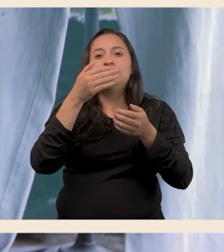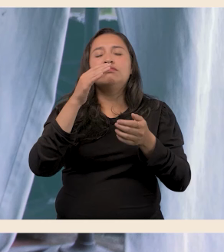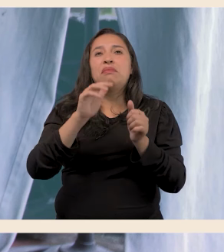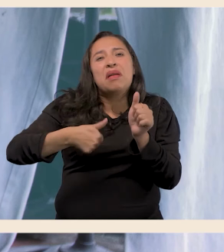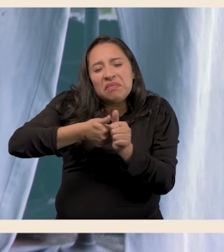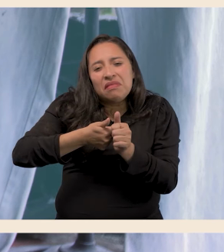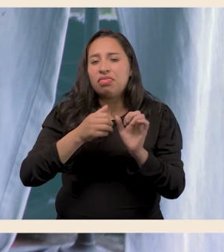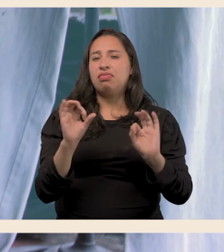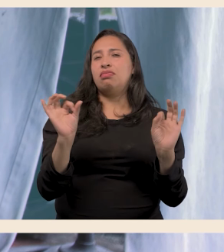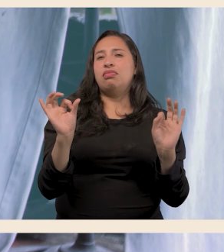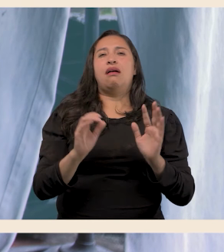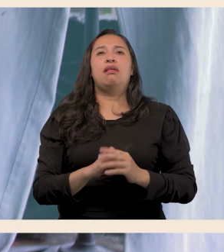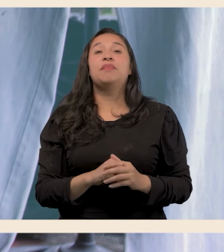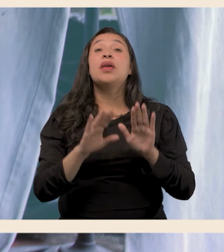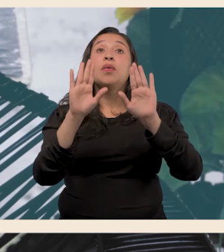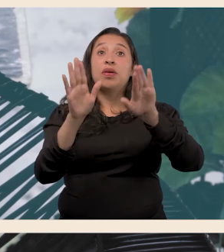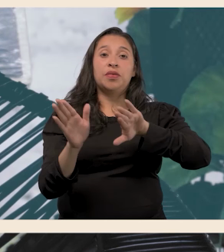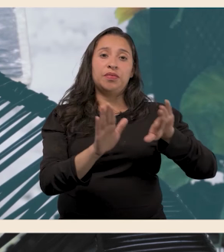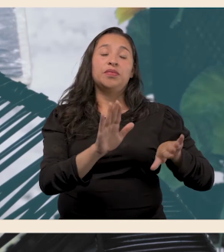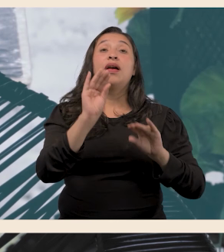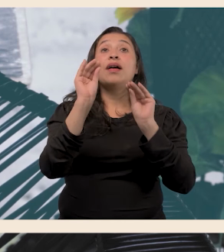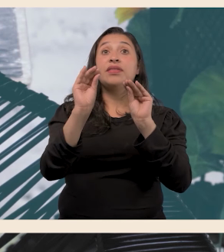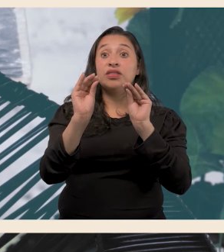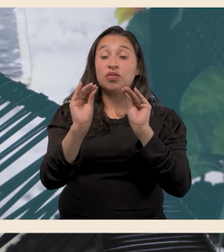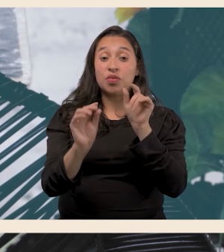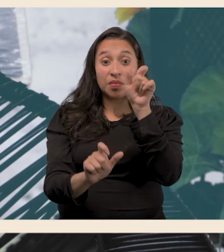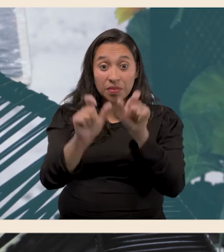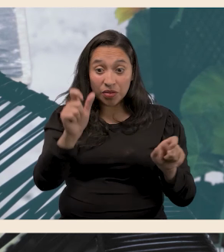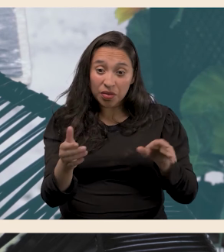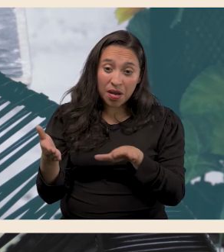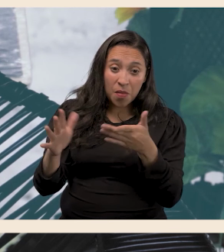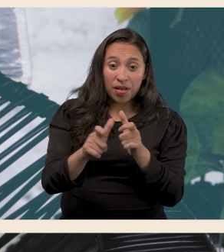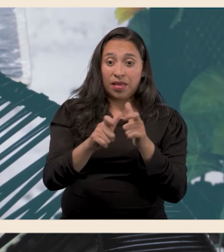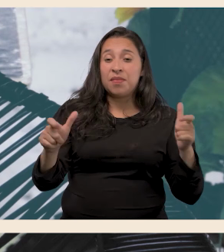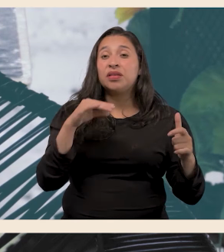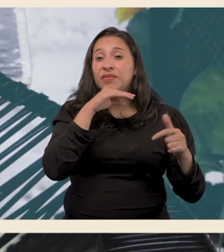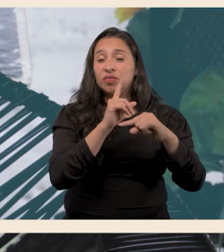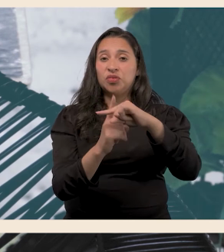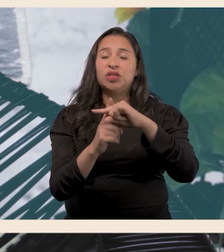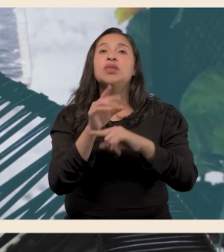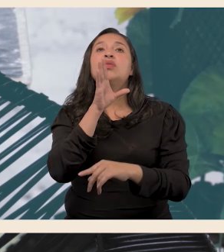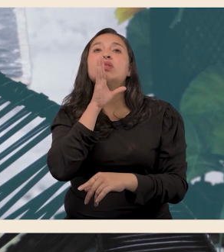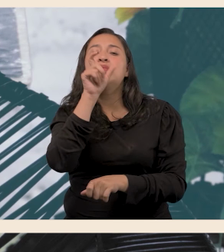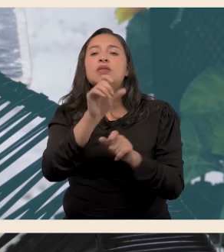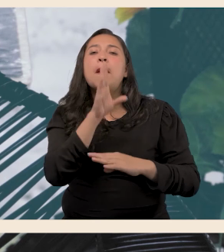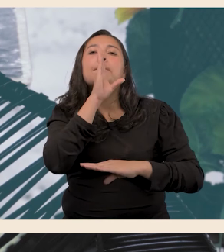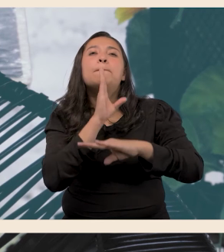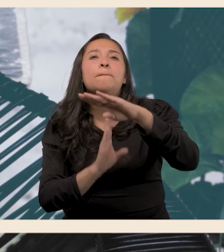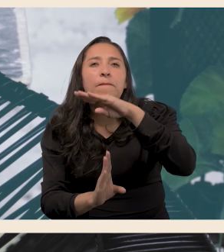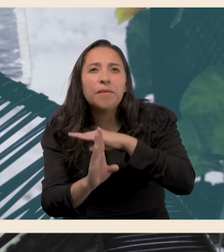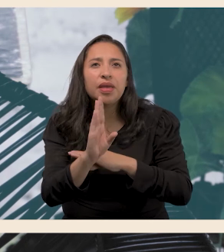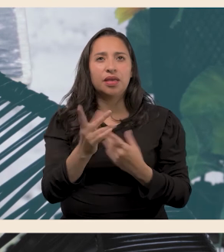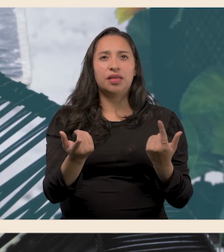Todas estas cosas le ha pasado a la gente más humilde. A un millonario de pronto un secuestro para sacarle plata a la familia.